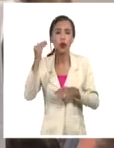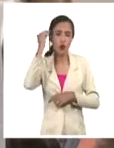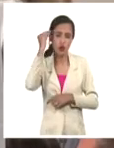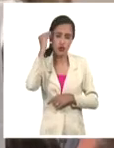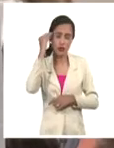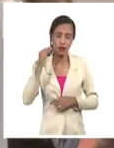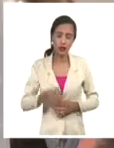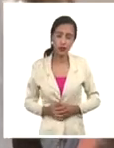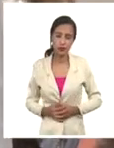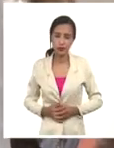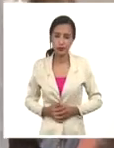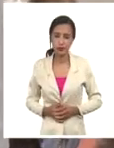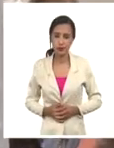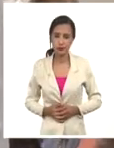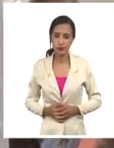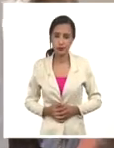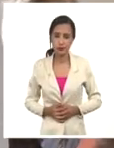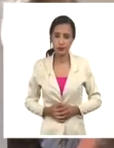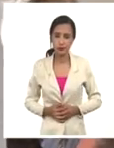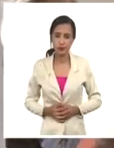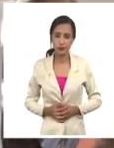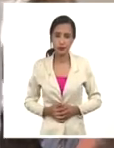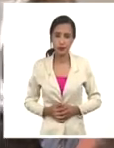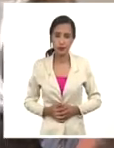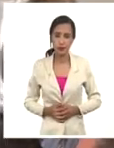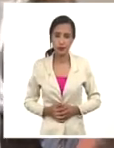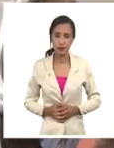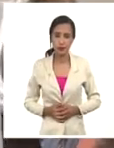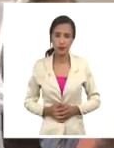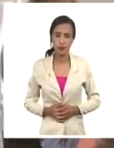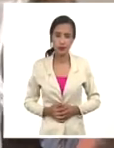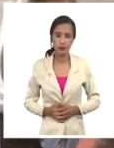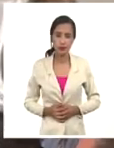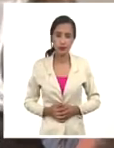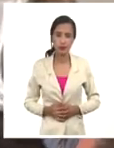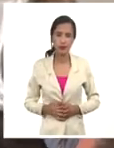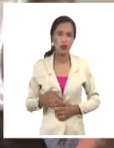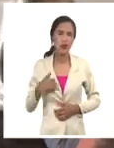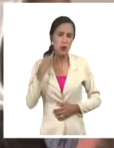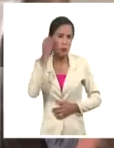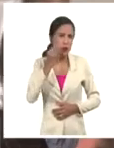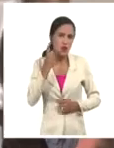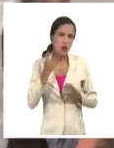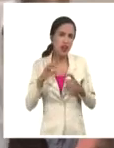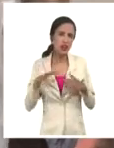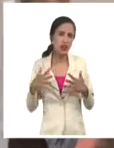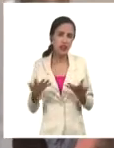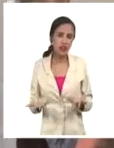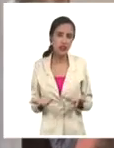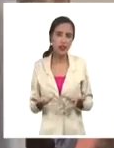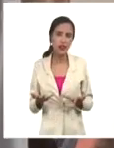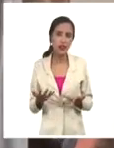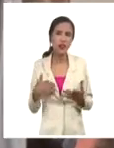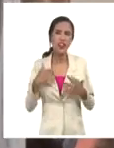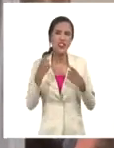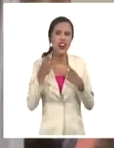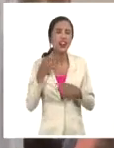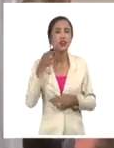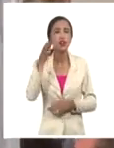conocimiento. ¿Qué todavía creo que nos queda? ¿Qué nos quedaría hacia el